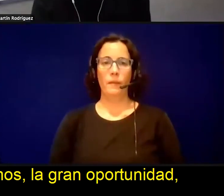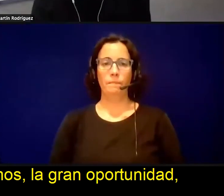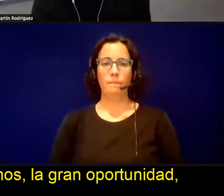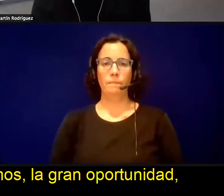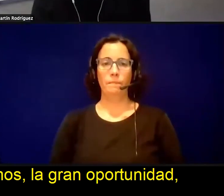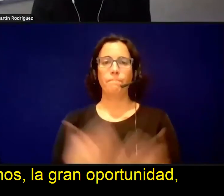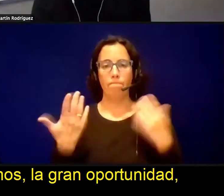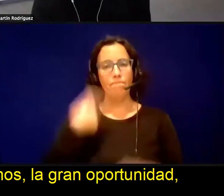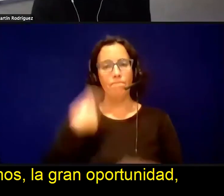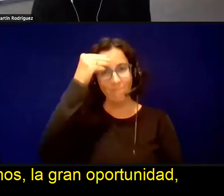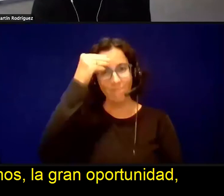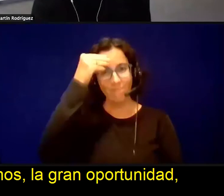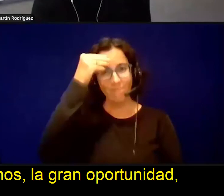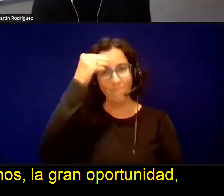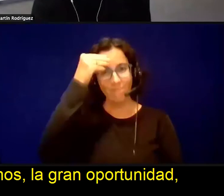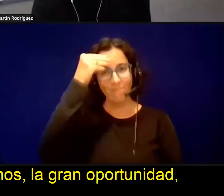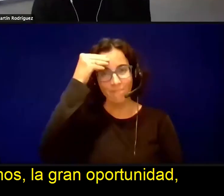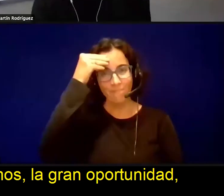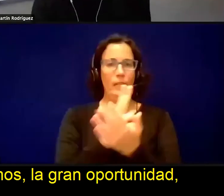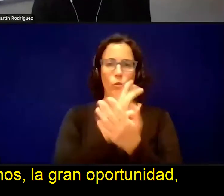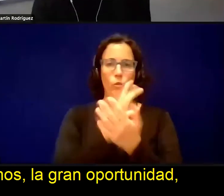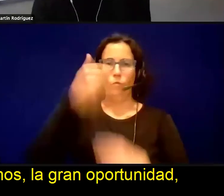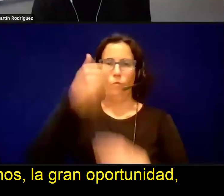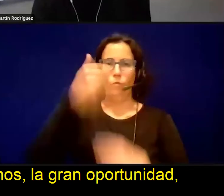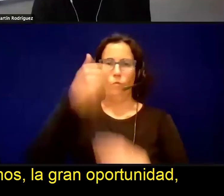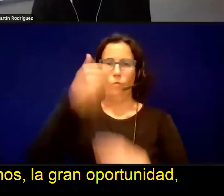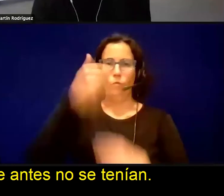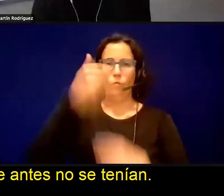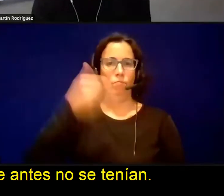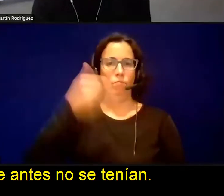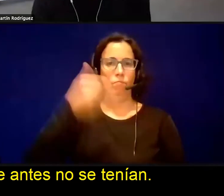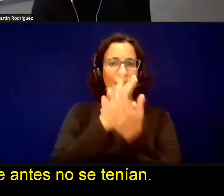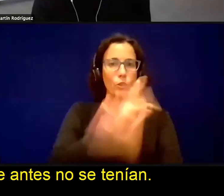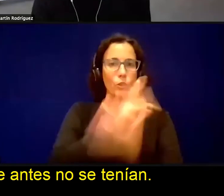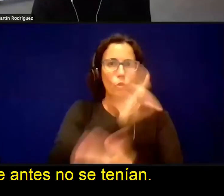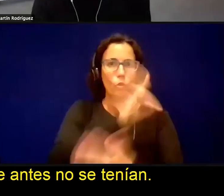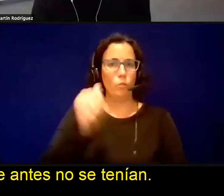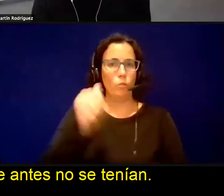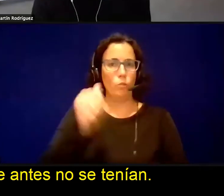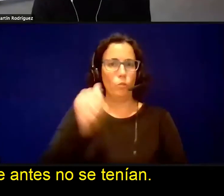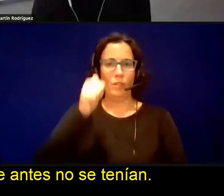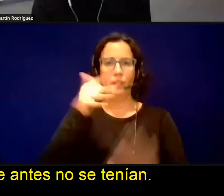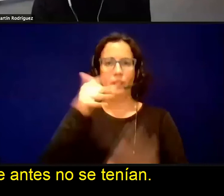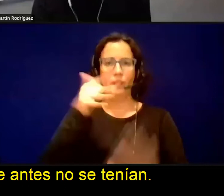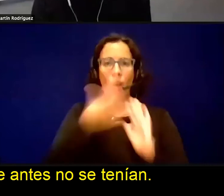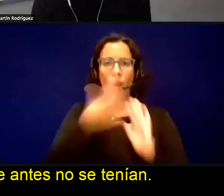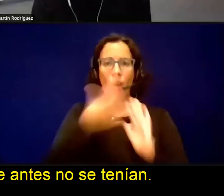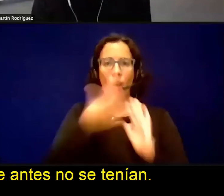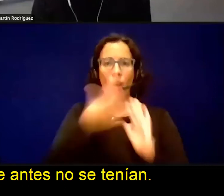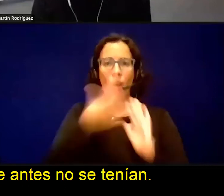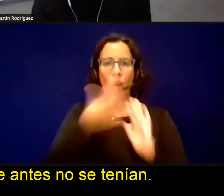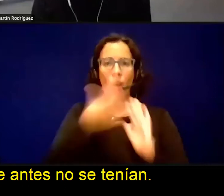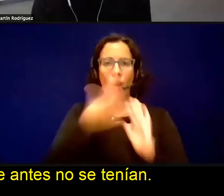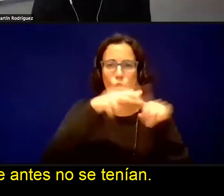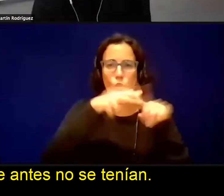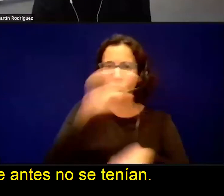El gran reto que tenemos y sobre todo la gran oportunidad, ¿no? Que tenemos unas herramientas que antes no se tenía, ¿no? O se tenía, pero se